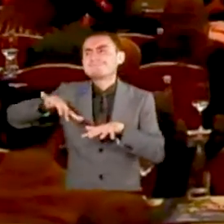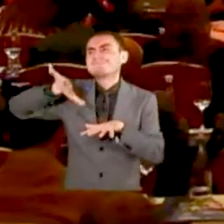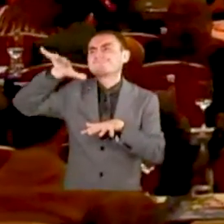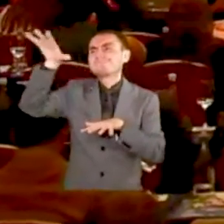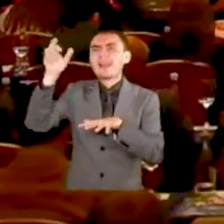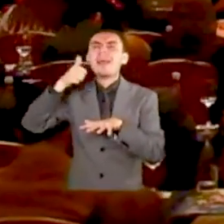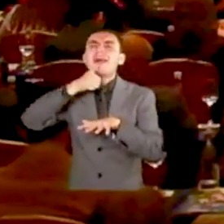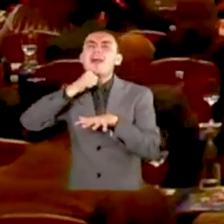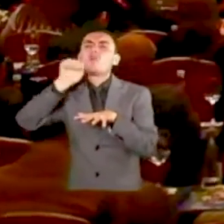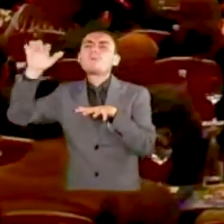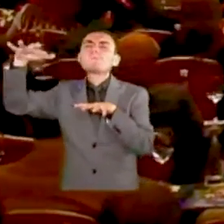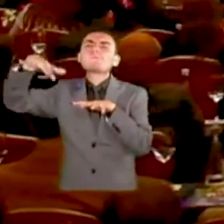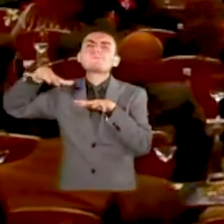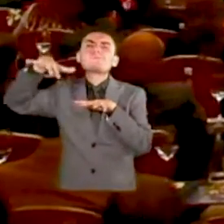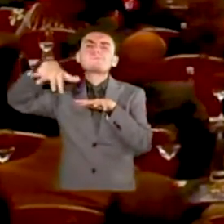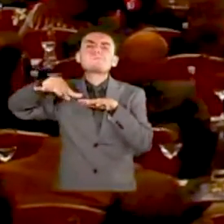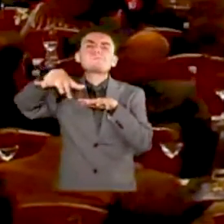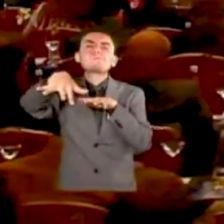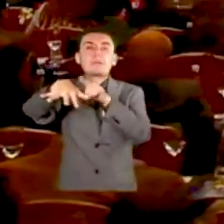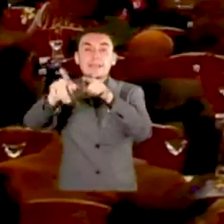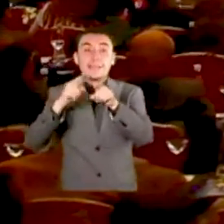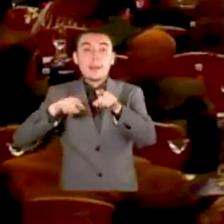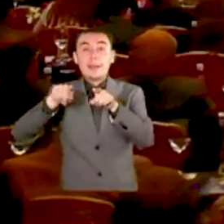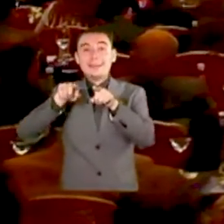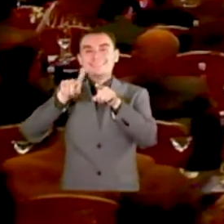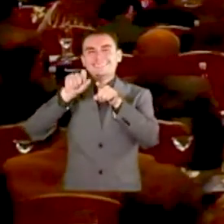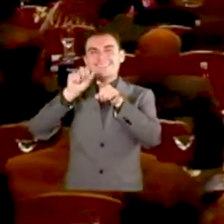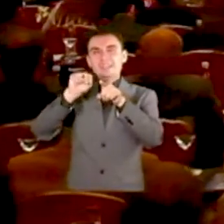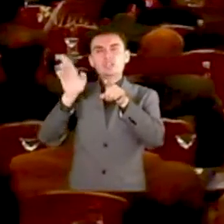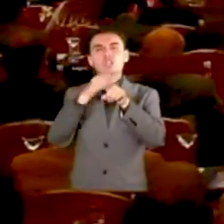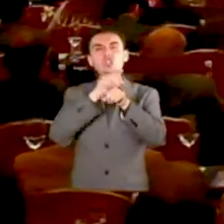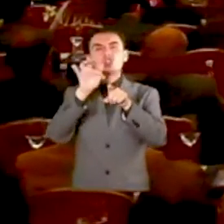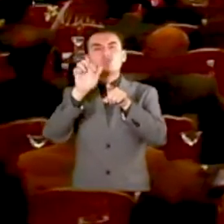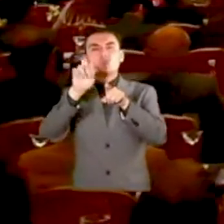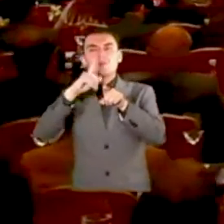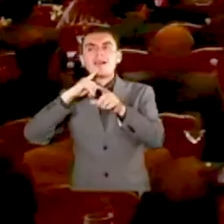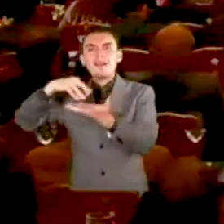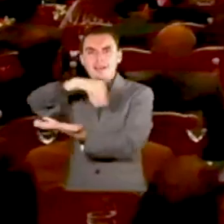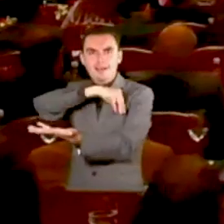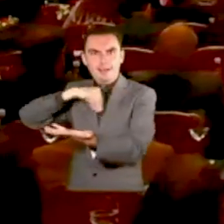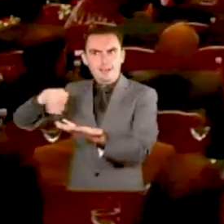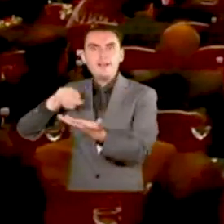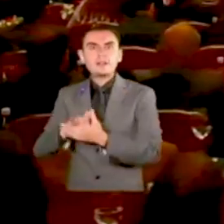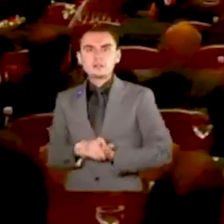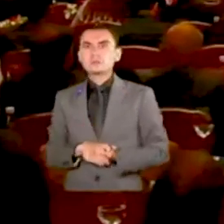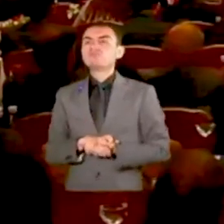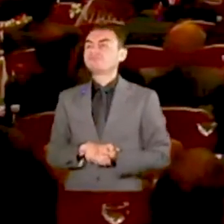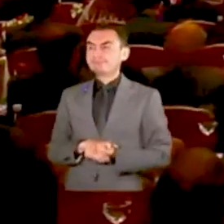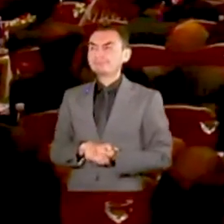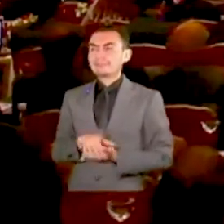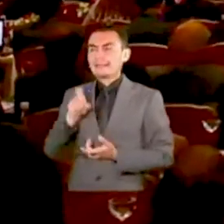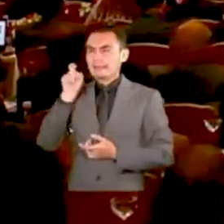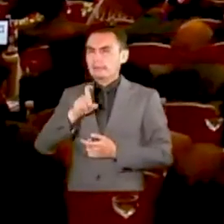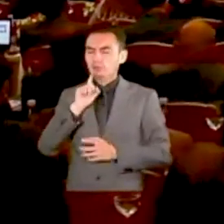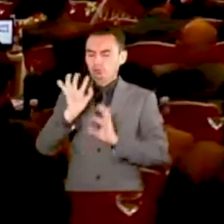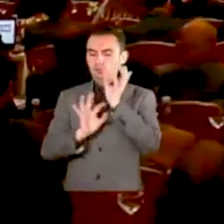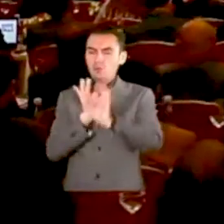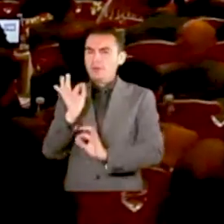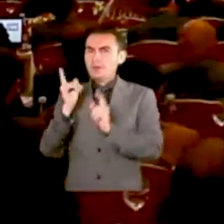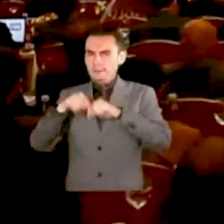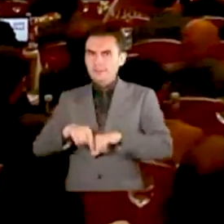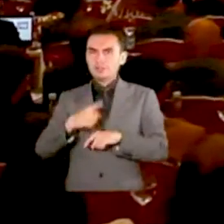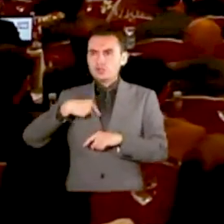y porque alimenta además a 5 millones de habitantes en Santander y el norte de Santander, se abocó el proceso